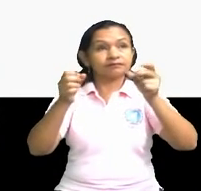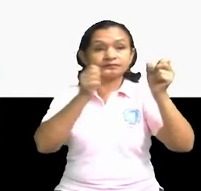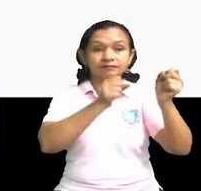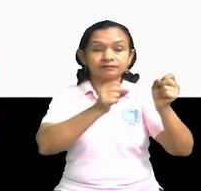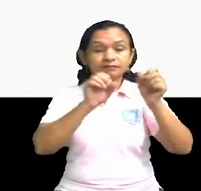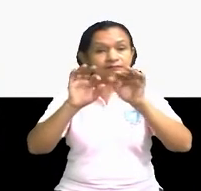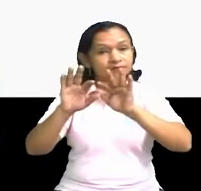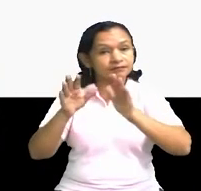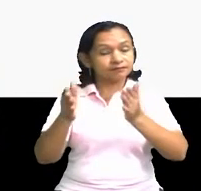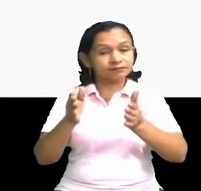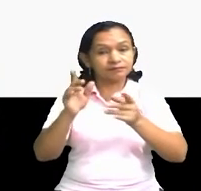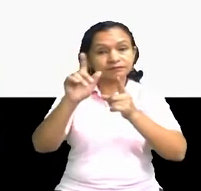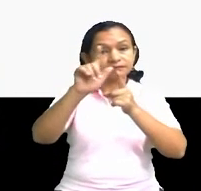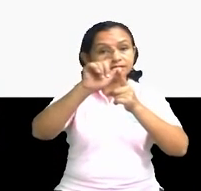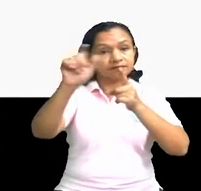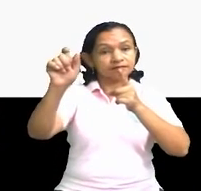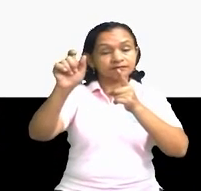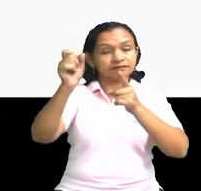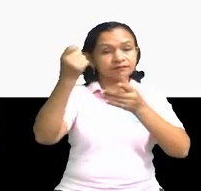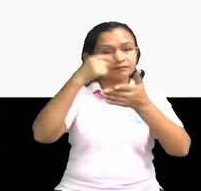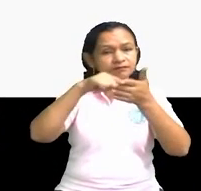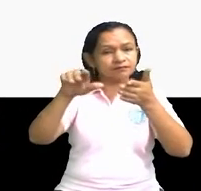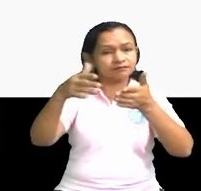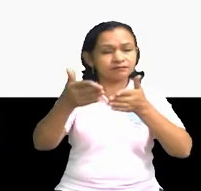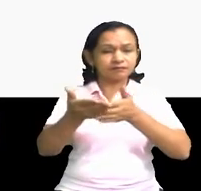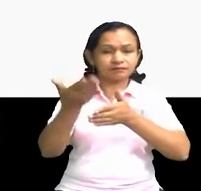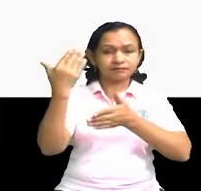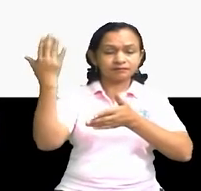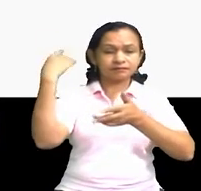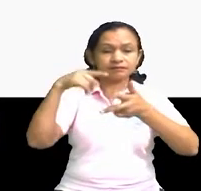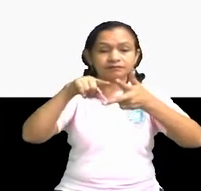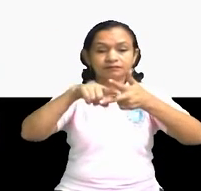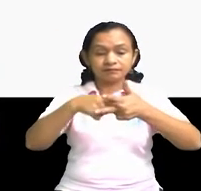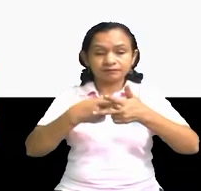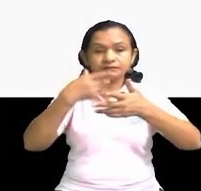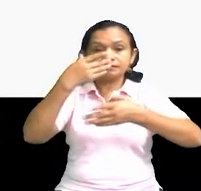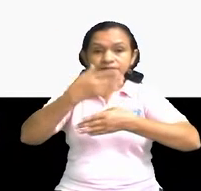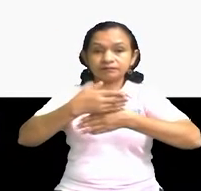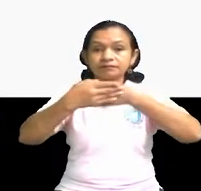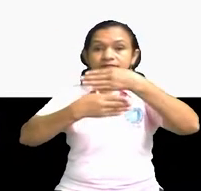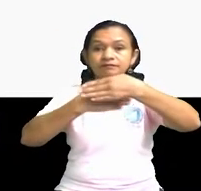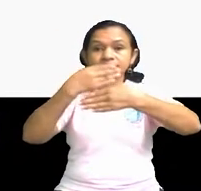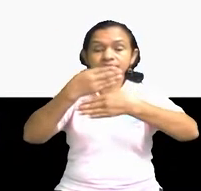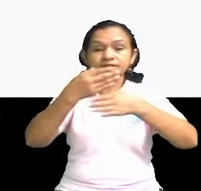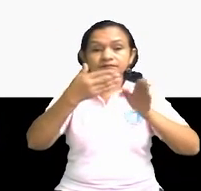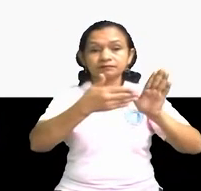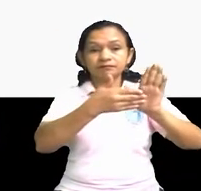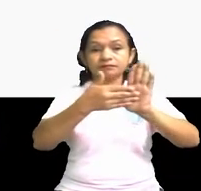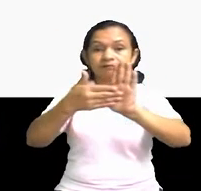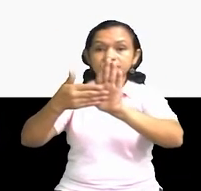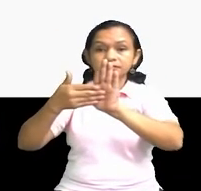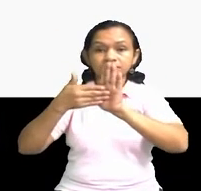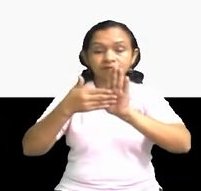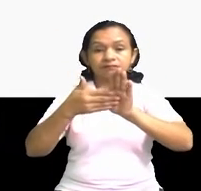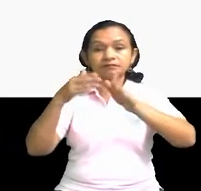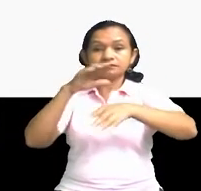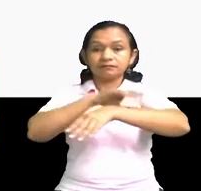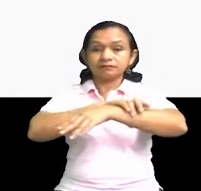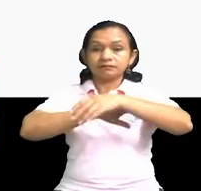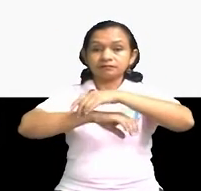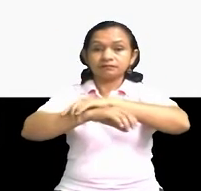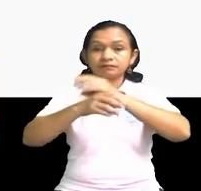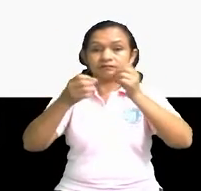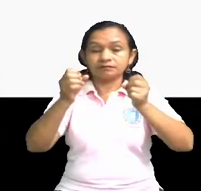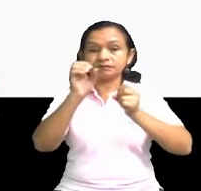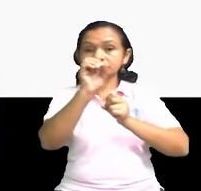hace un mes y una semana se comenzó a iniciar la construcción de un moderno establecimiento penitenciario en la